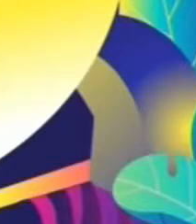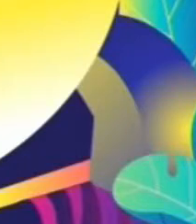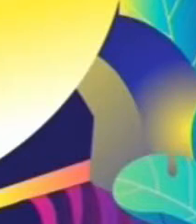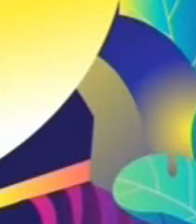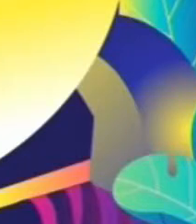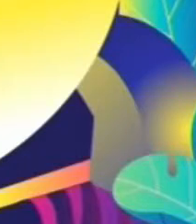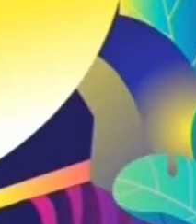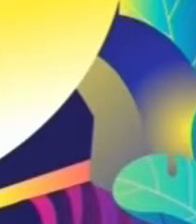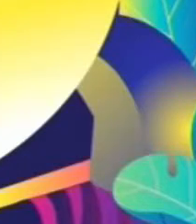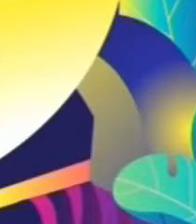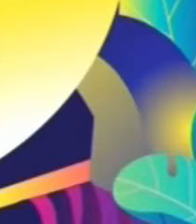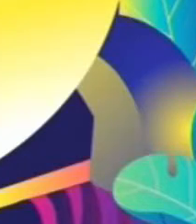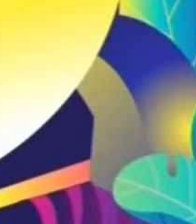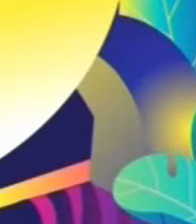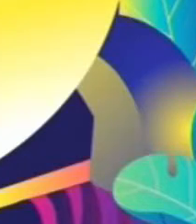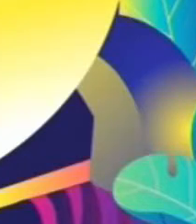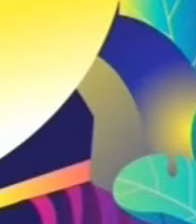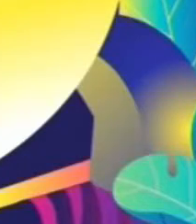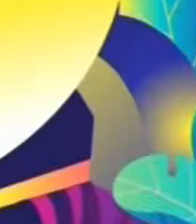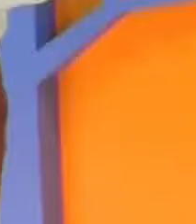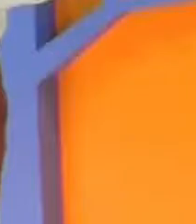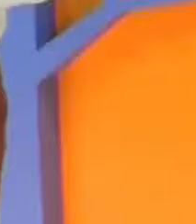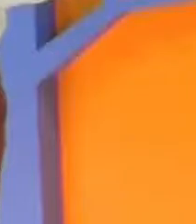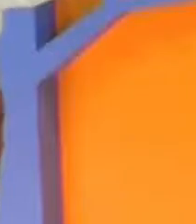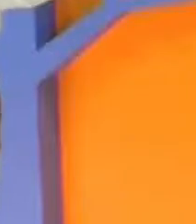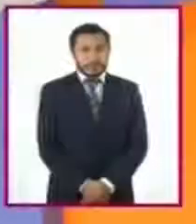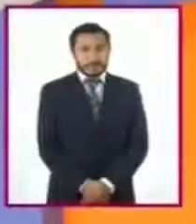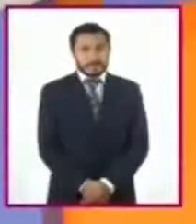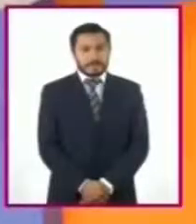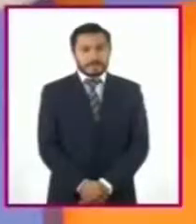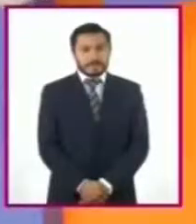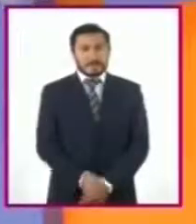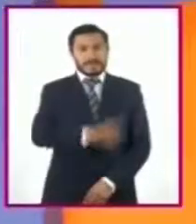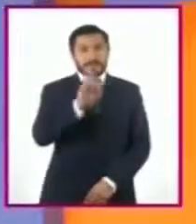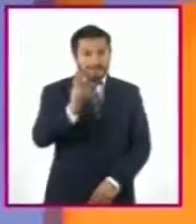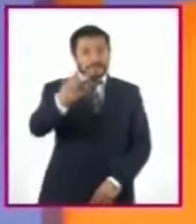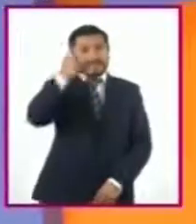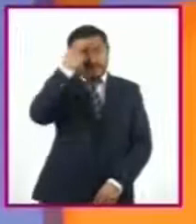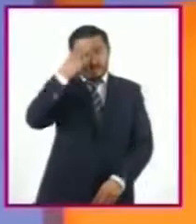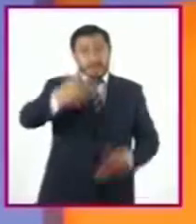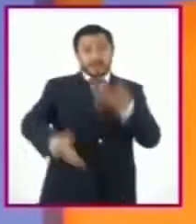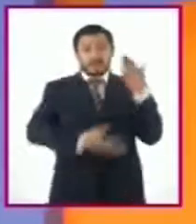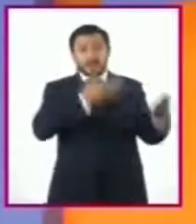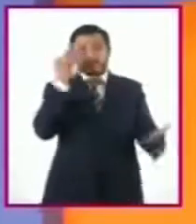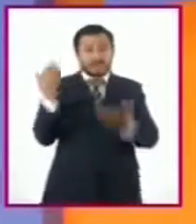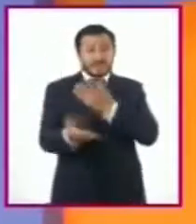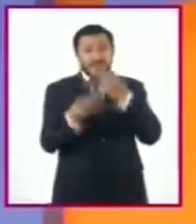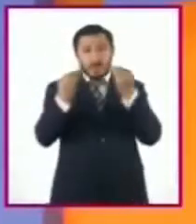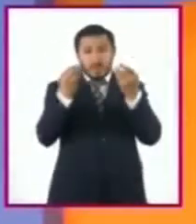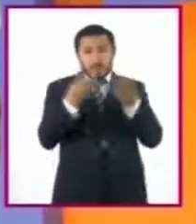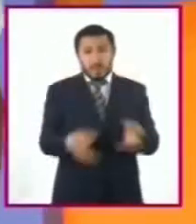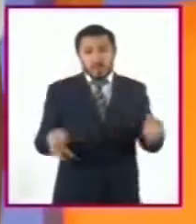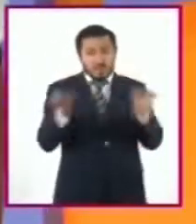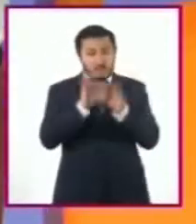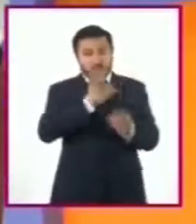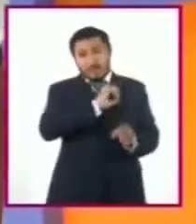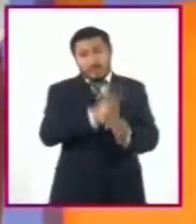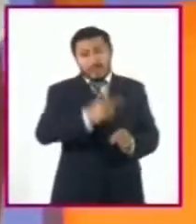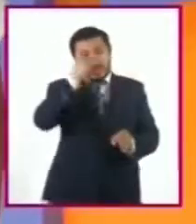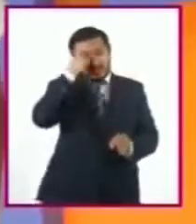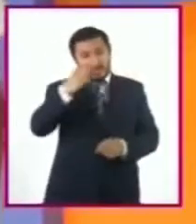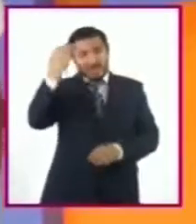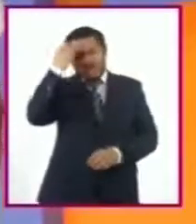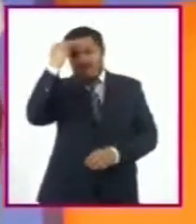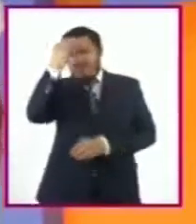alma, aún hay vida en tus sueños. Y recuerden, el estudio es una gran oportunidad para descubrir el mundo